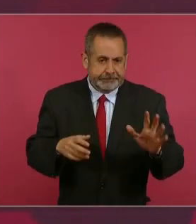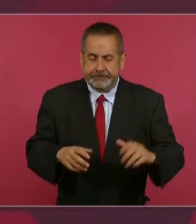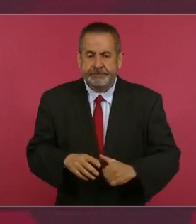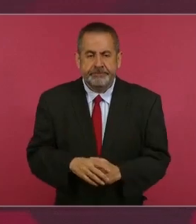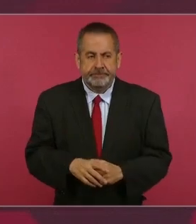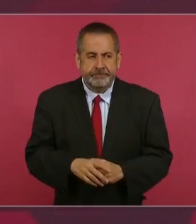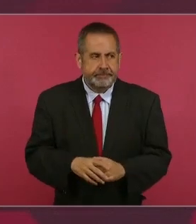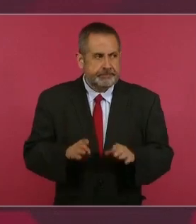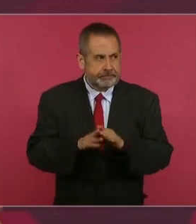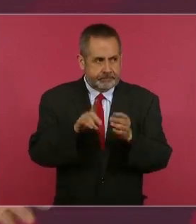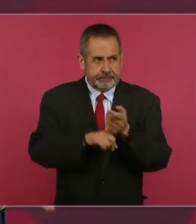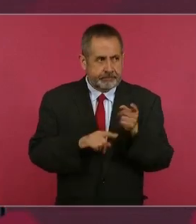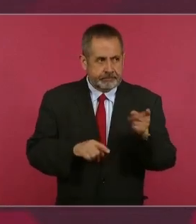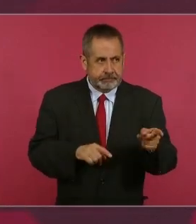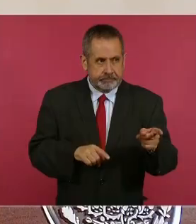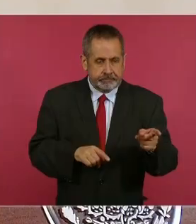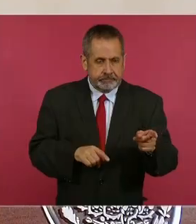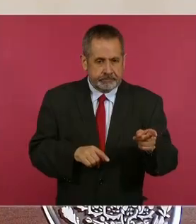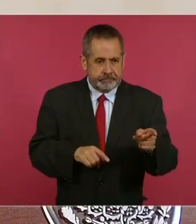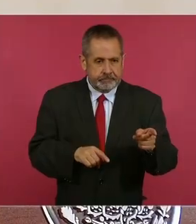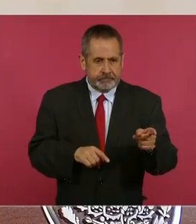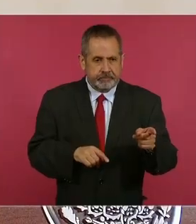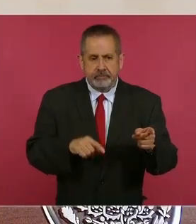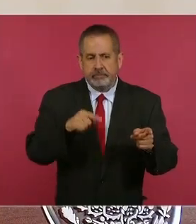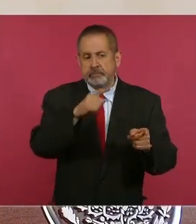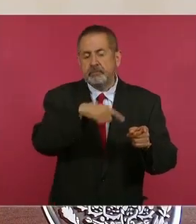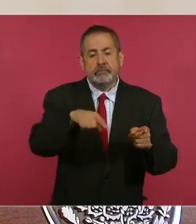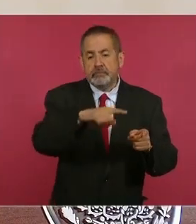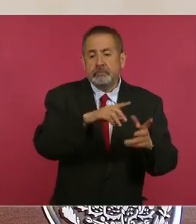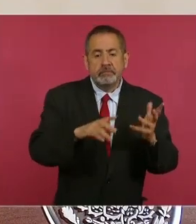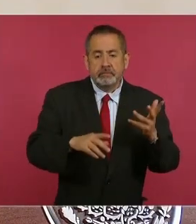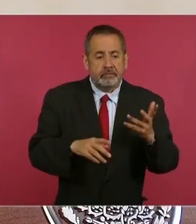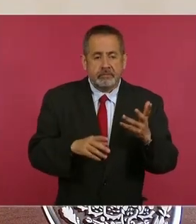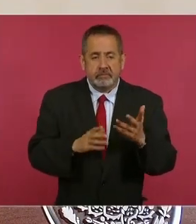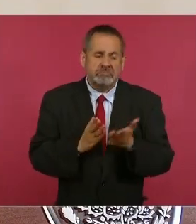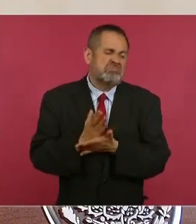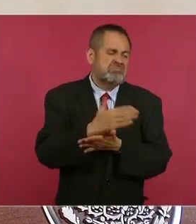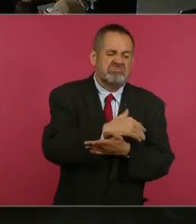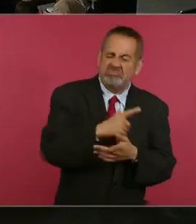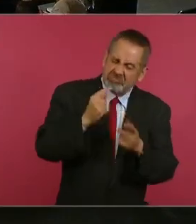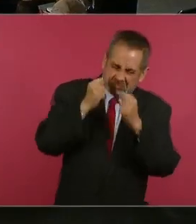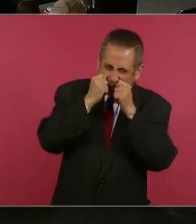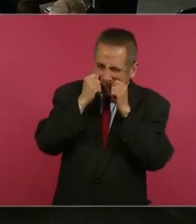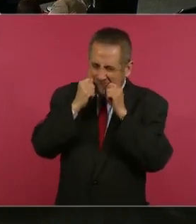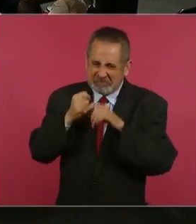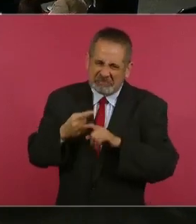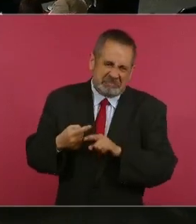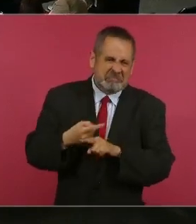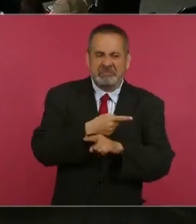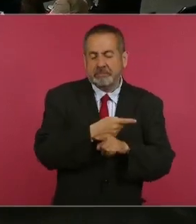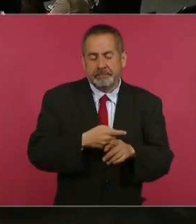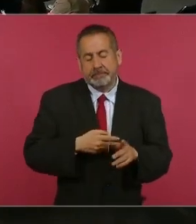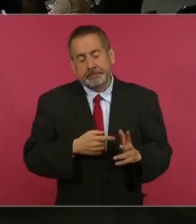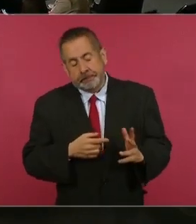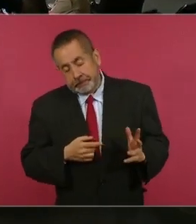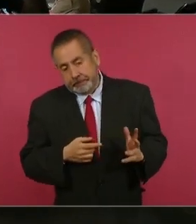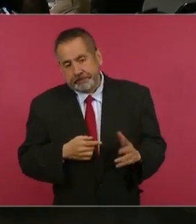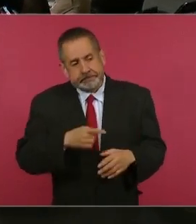que se echaron a perder, se